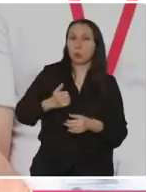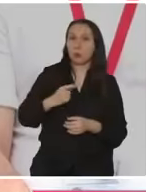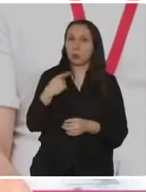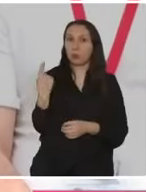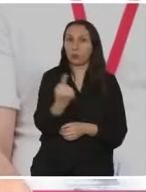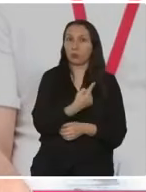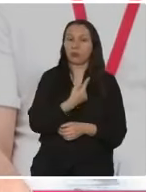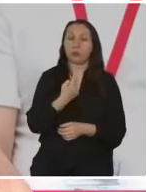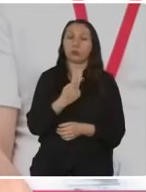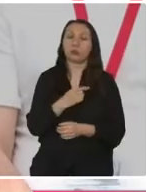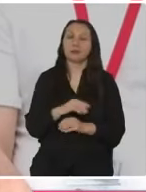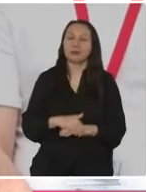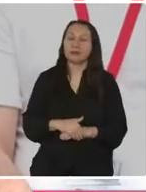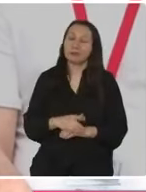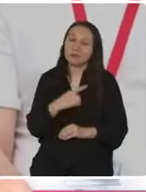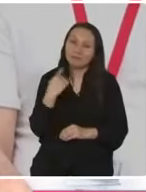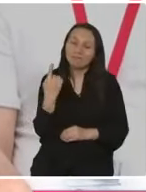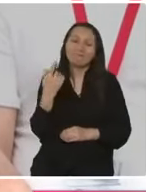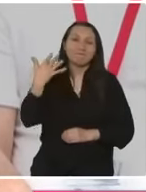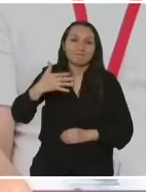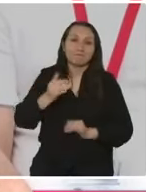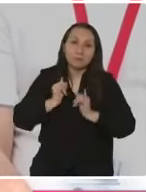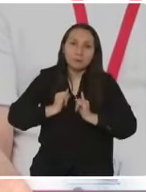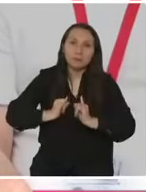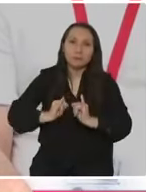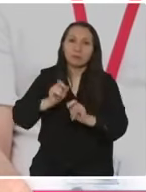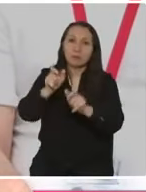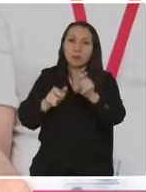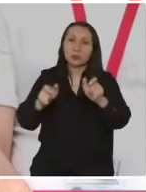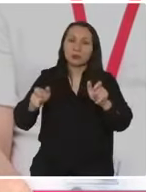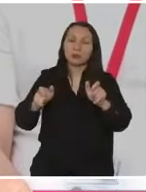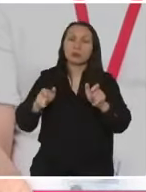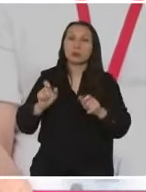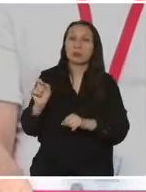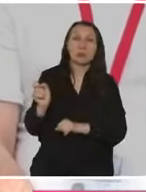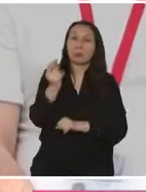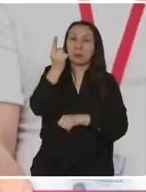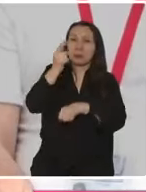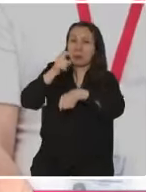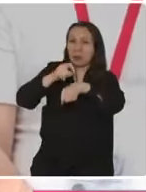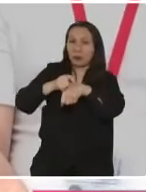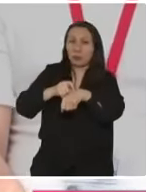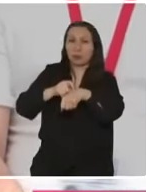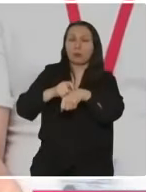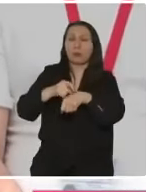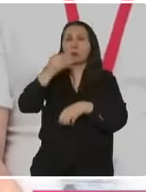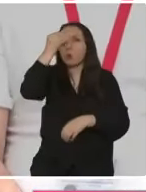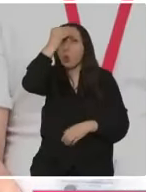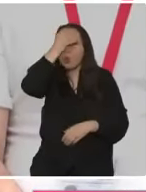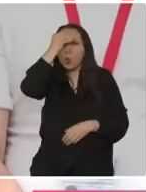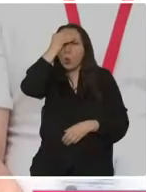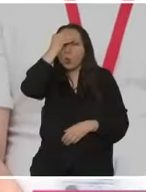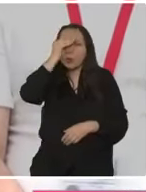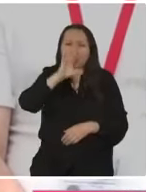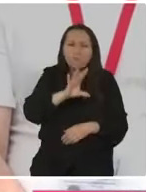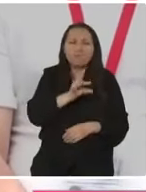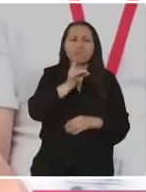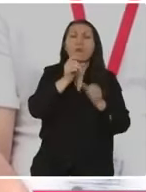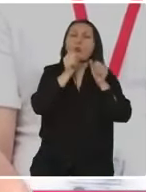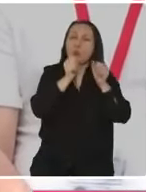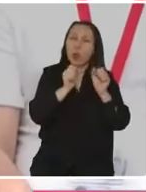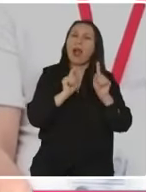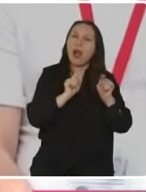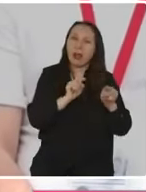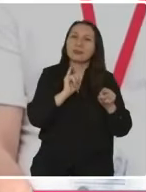nosotros. Para nosotros lo fundamental es transmitir a la ciudadanía que desde el primer momento ha habido preocupación e indicios de que pudo